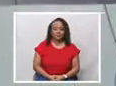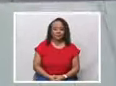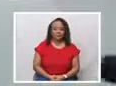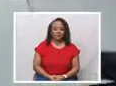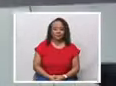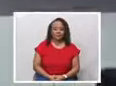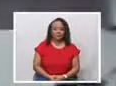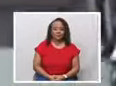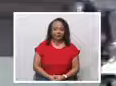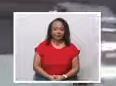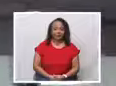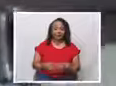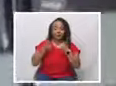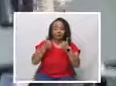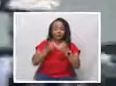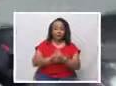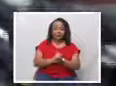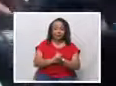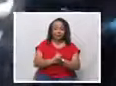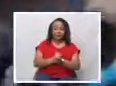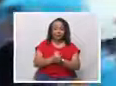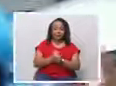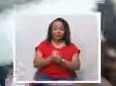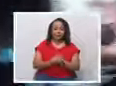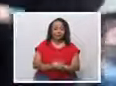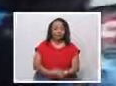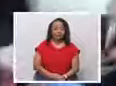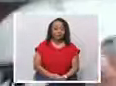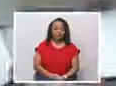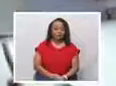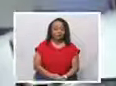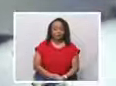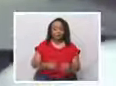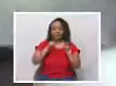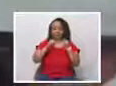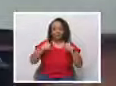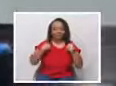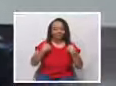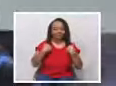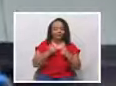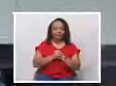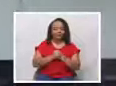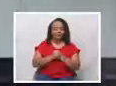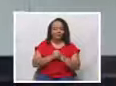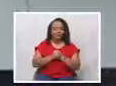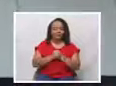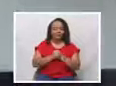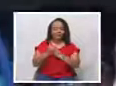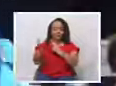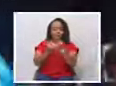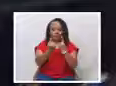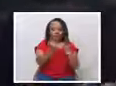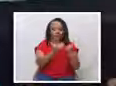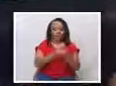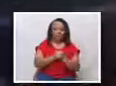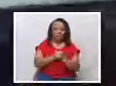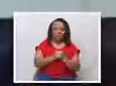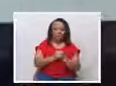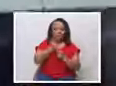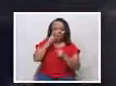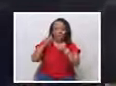Ahí está sus Sherman Whitty, que sigue muy, muy feliz. Se acerca incluso para